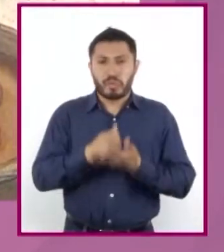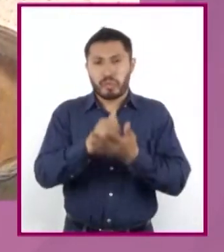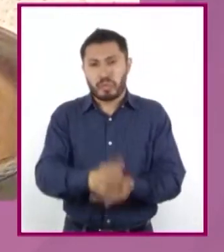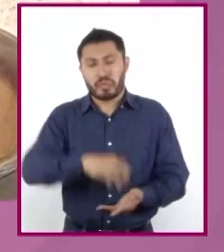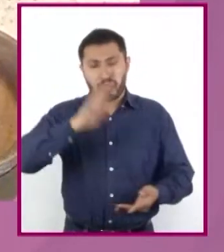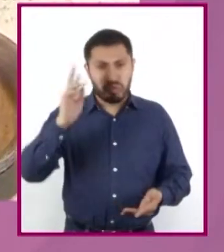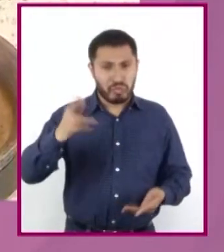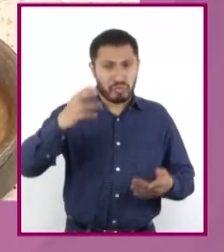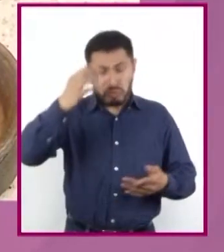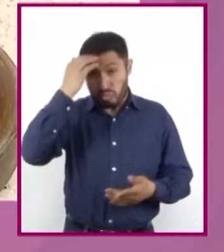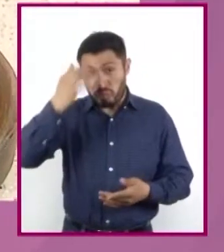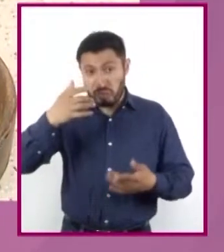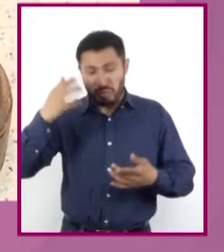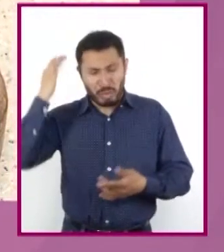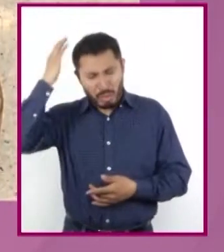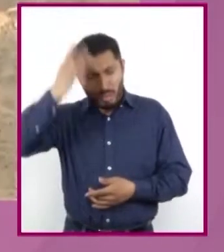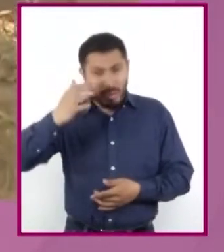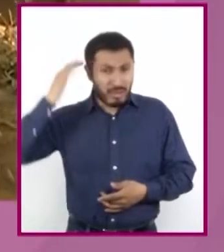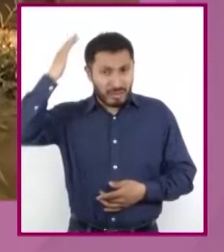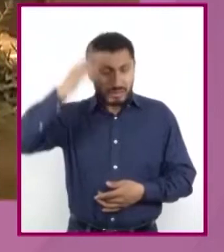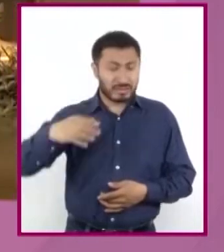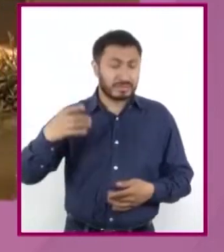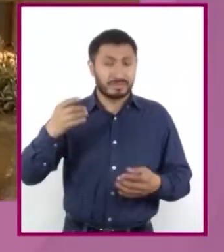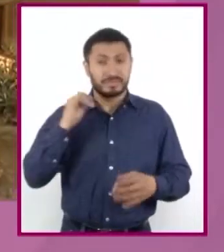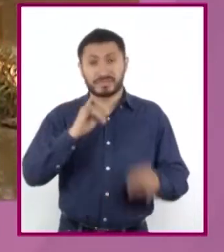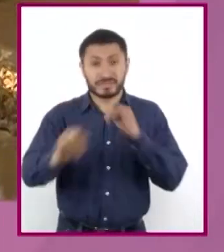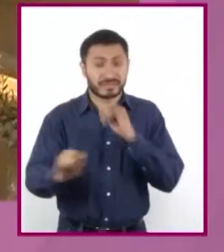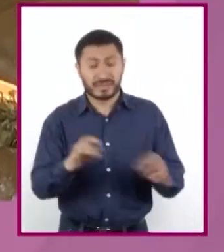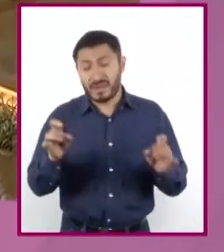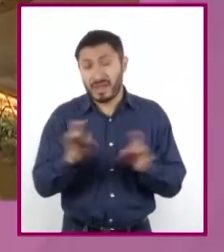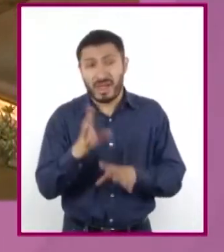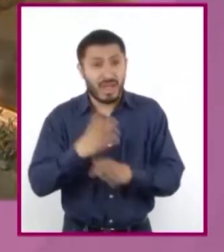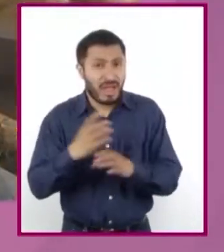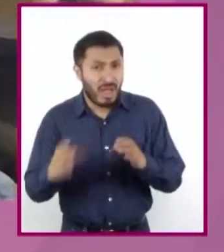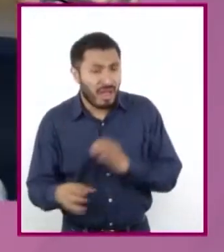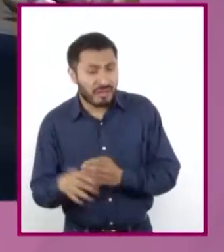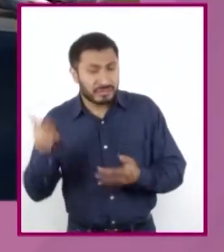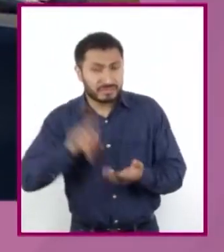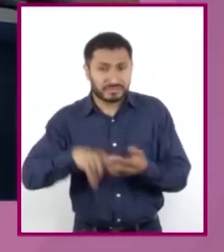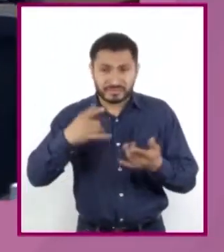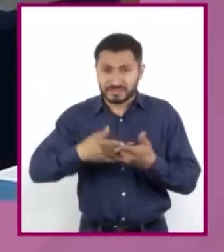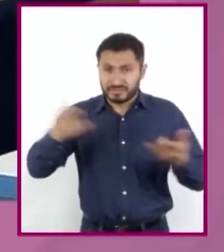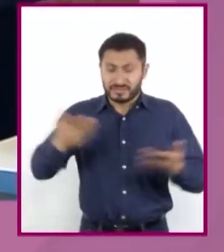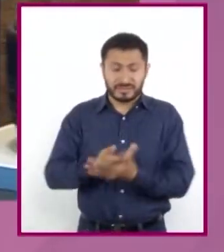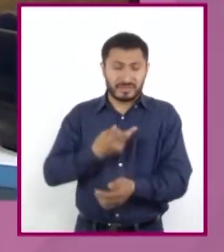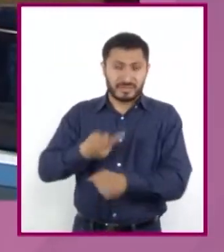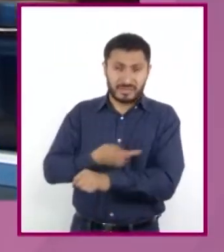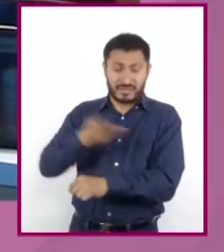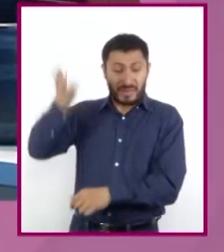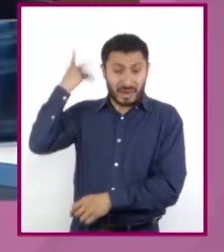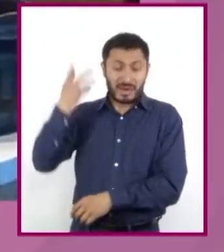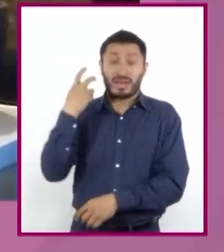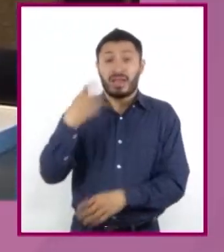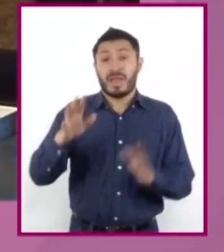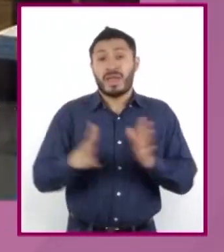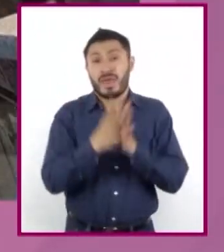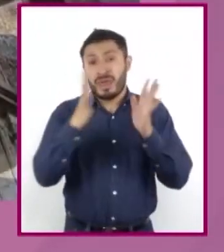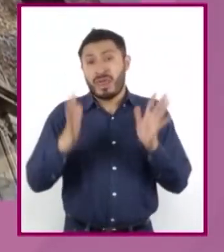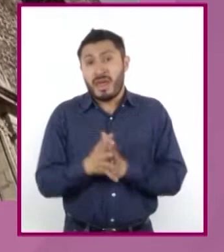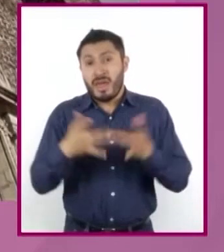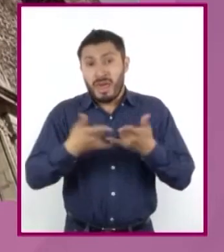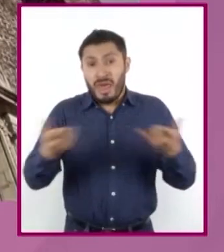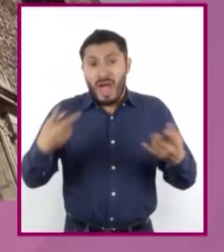el análisis y la interpretación de los acontecimientos del pasado. Dichas fuentes se dividen en dos